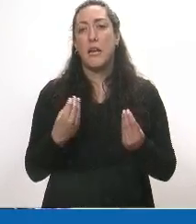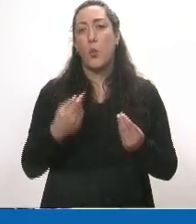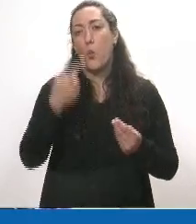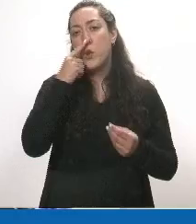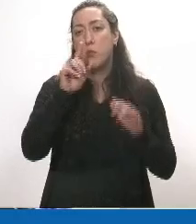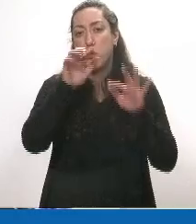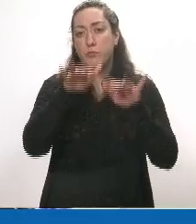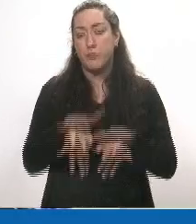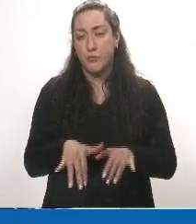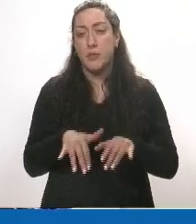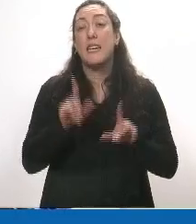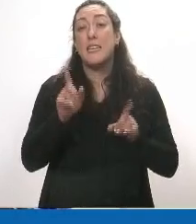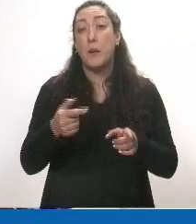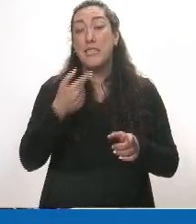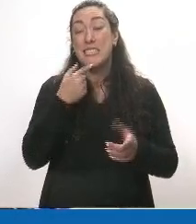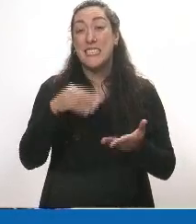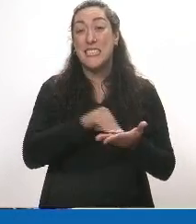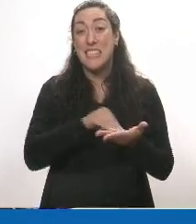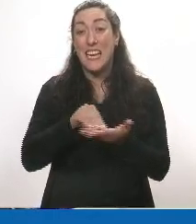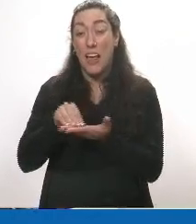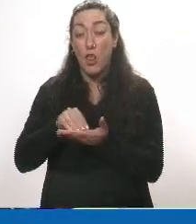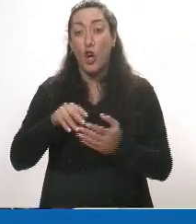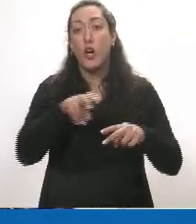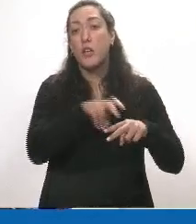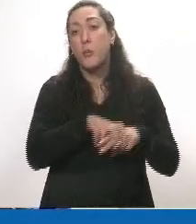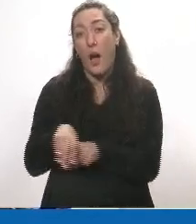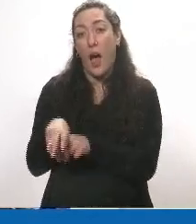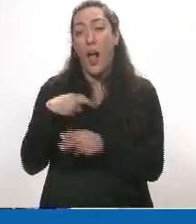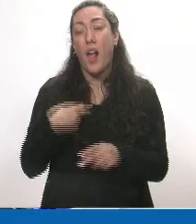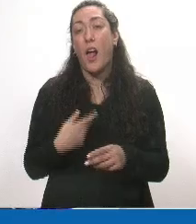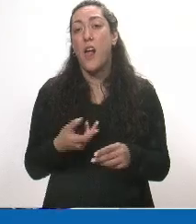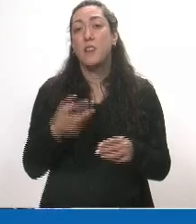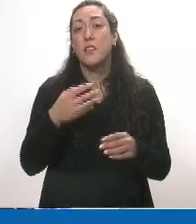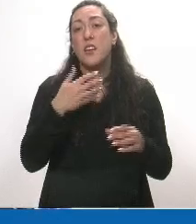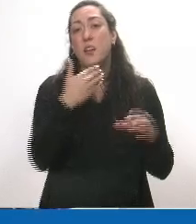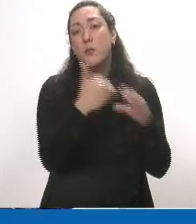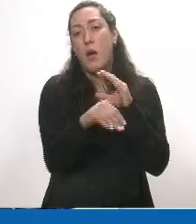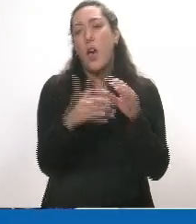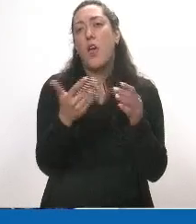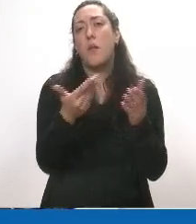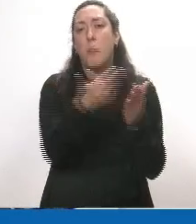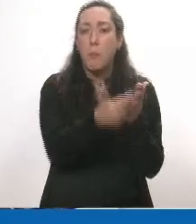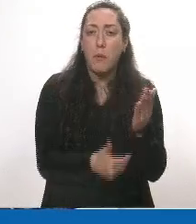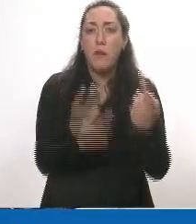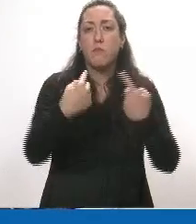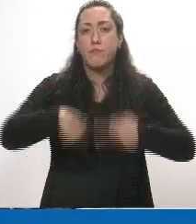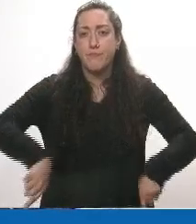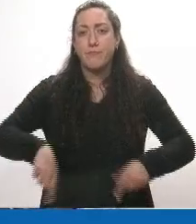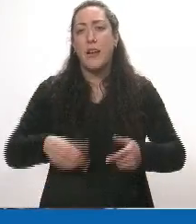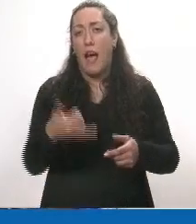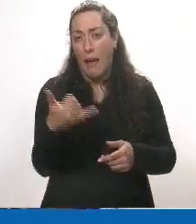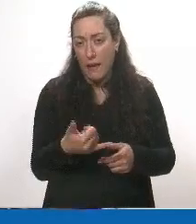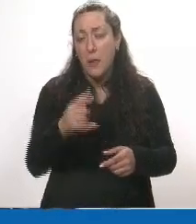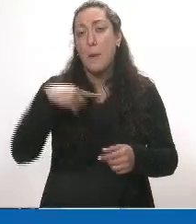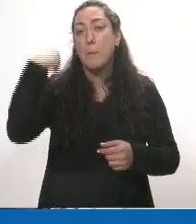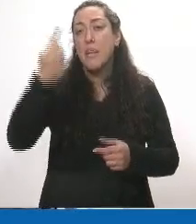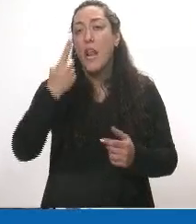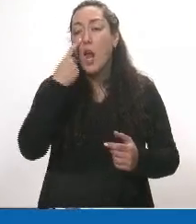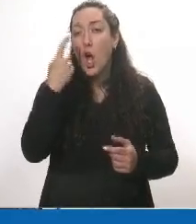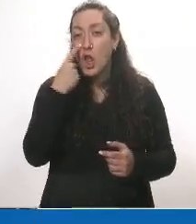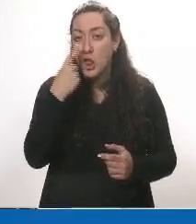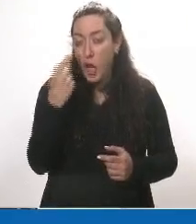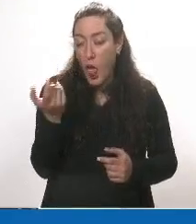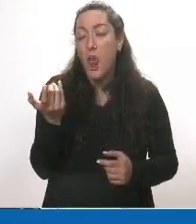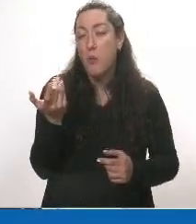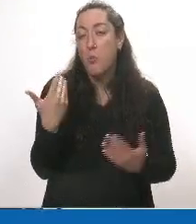los senadores que tienen en sus bancas este texto y que lo han recibido por diferentes vías, puedan corroborar mañana que lo que se va a sacar